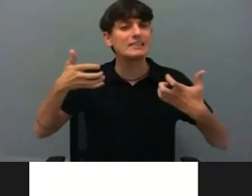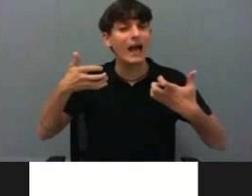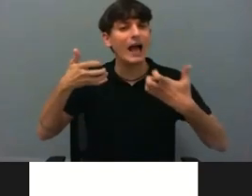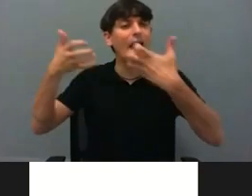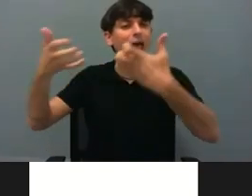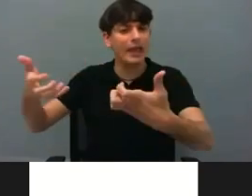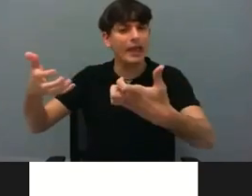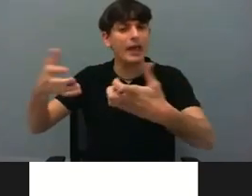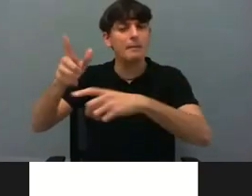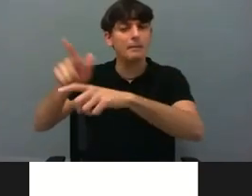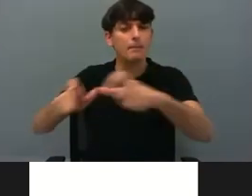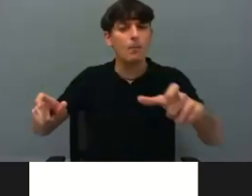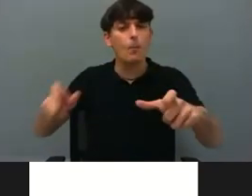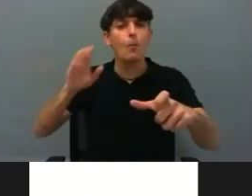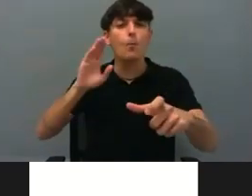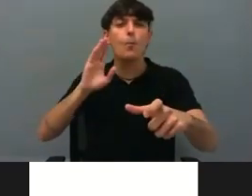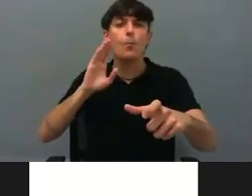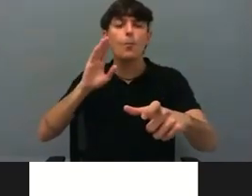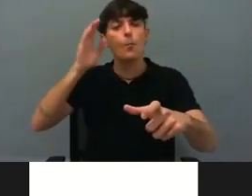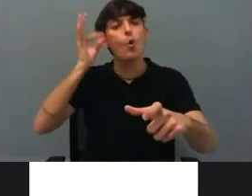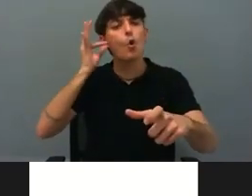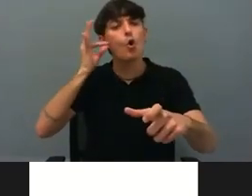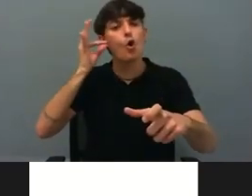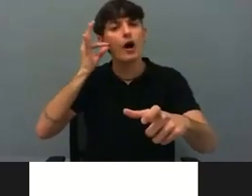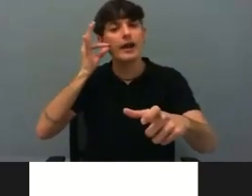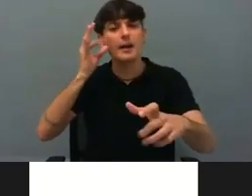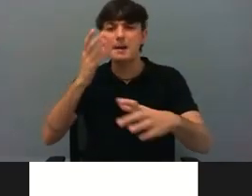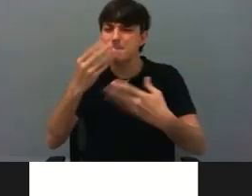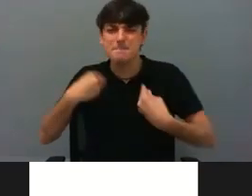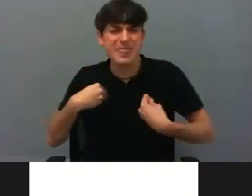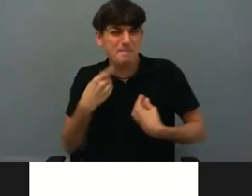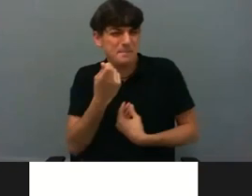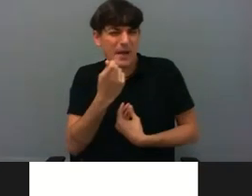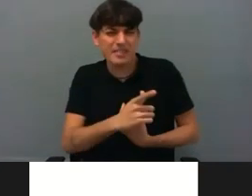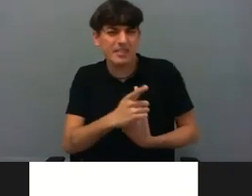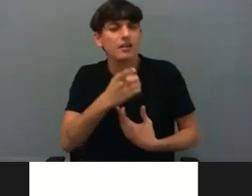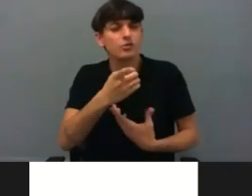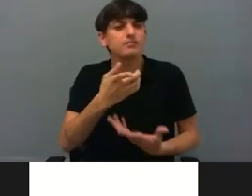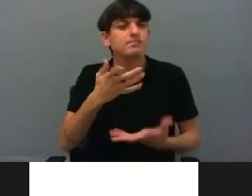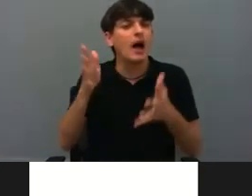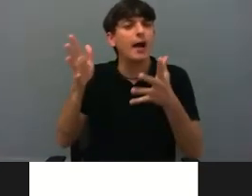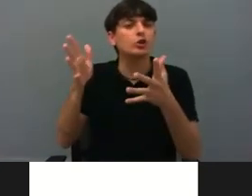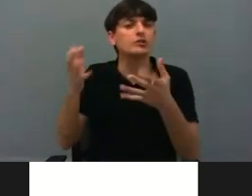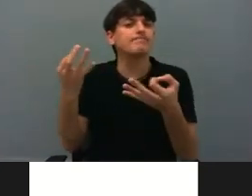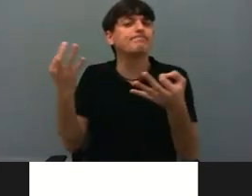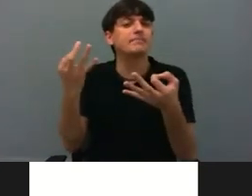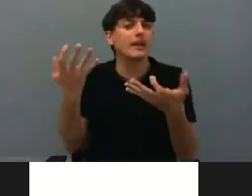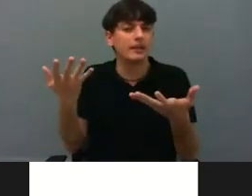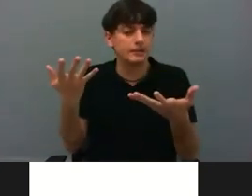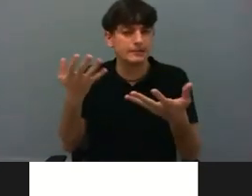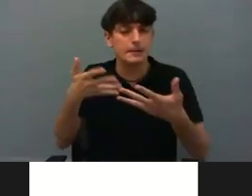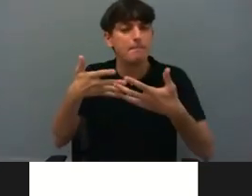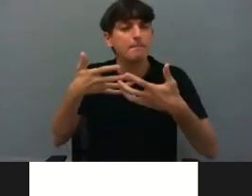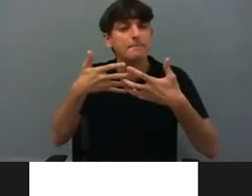parecida a la tuya, que son mujeres cuidadoras y jubiladas? ¿Qué mensaje les darías para, bueno, pues para poder llevar